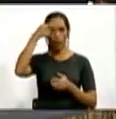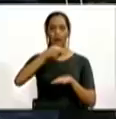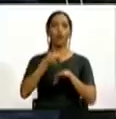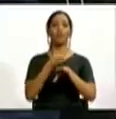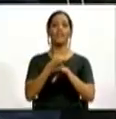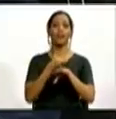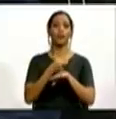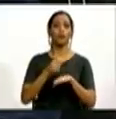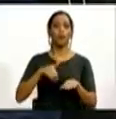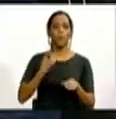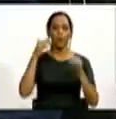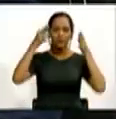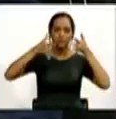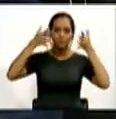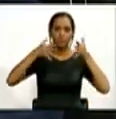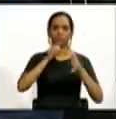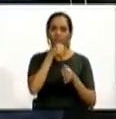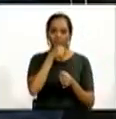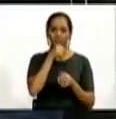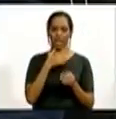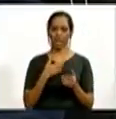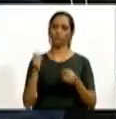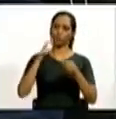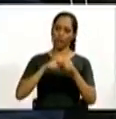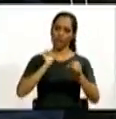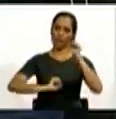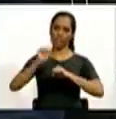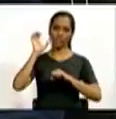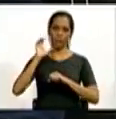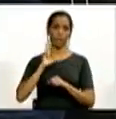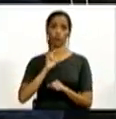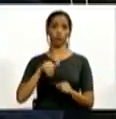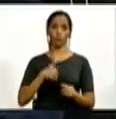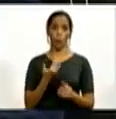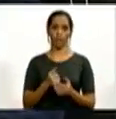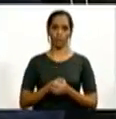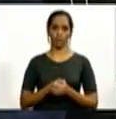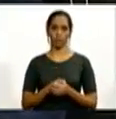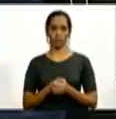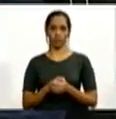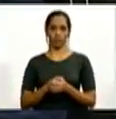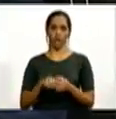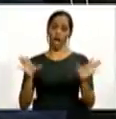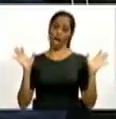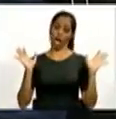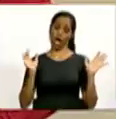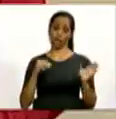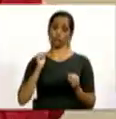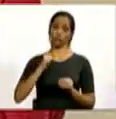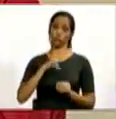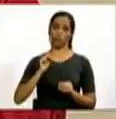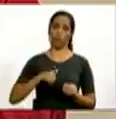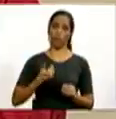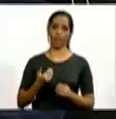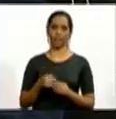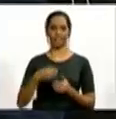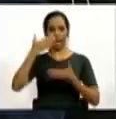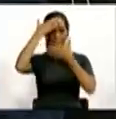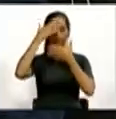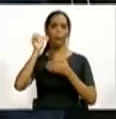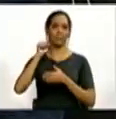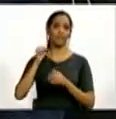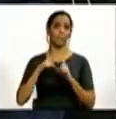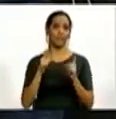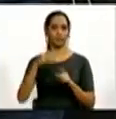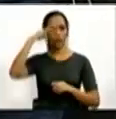a las personas de tercera edad que quieren sumarse a la defensa de la patria, eso sí no se puede hacer. No, puede la abuela, si la señora es paramilitar, ahí sí, pero si